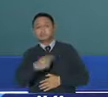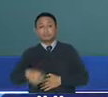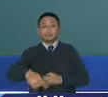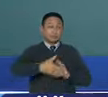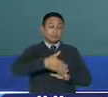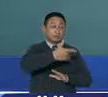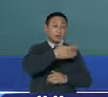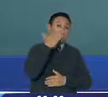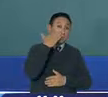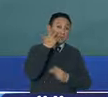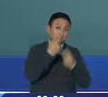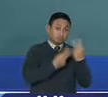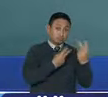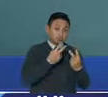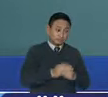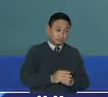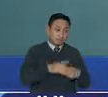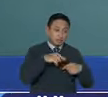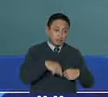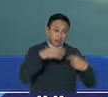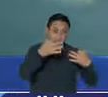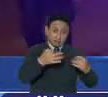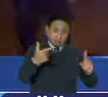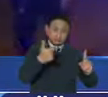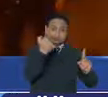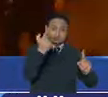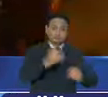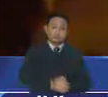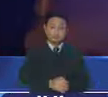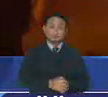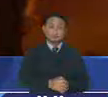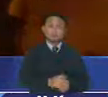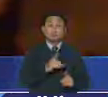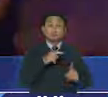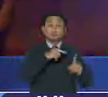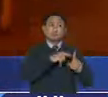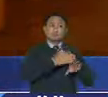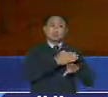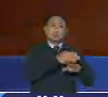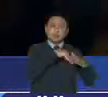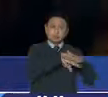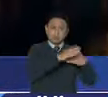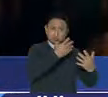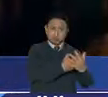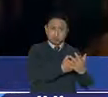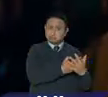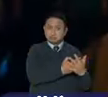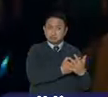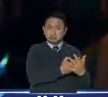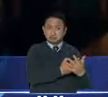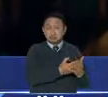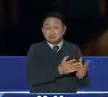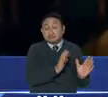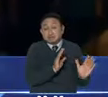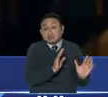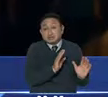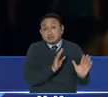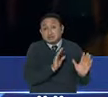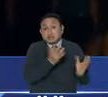visitar a su mamá, pero la muerte se le atravesó a medio camino. El occiso no tenía antecedentes. No podemos descartar el móvil de robo,